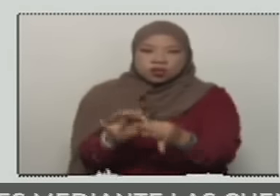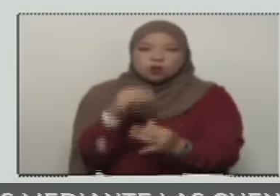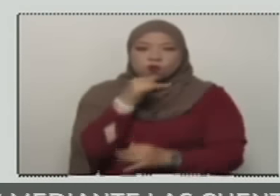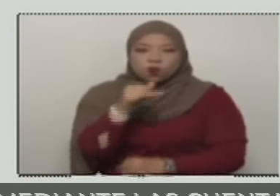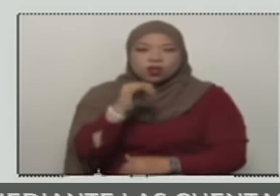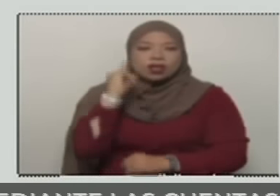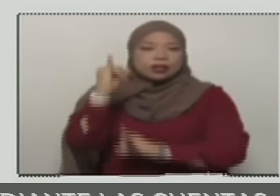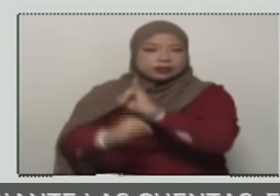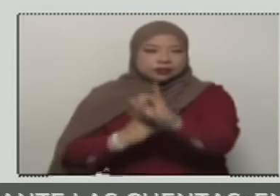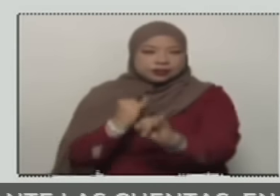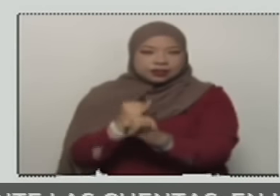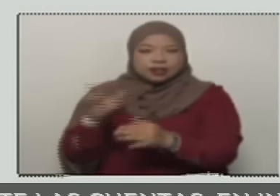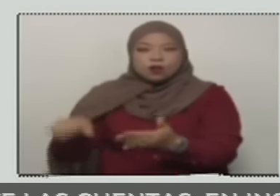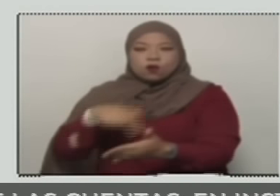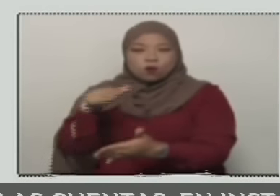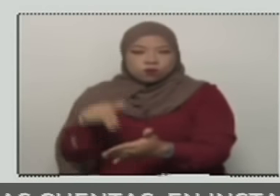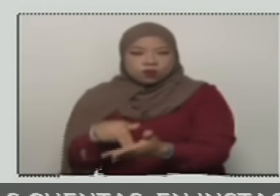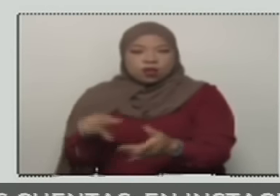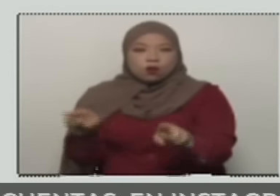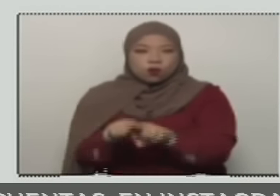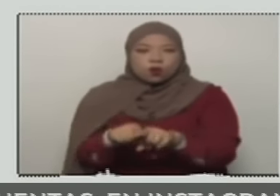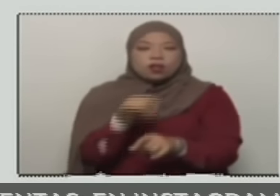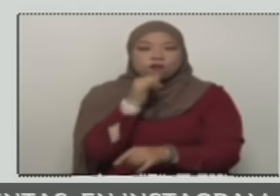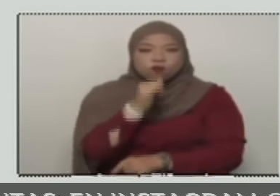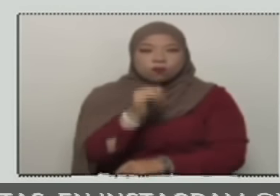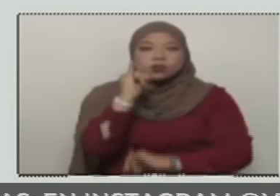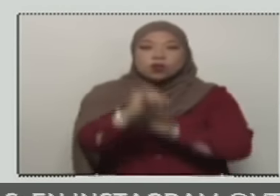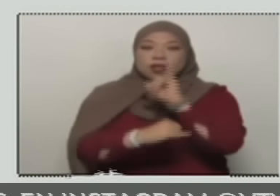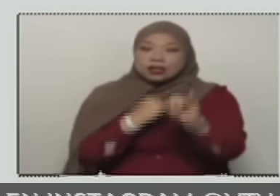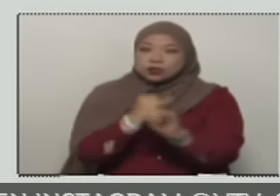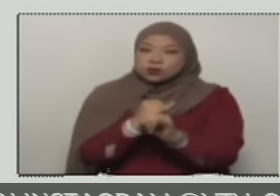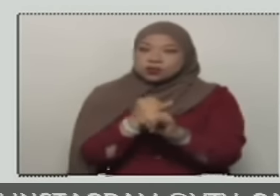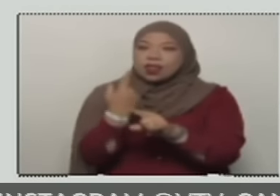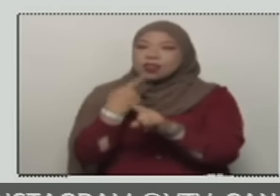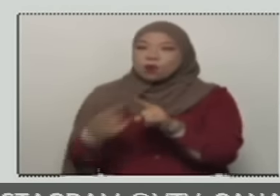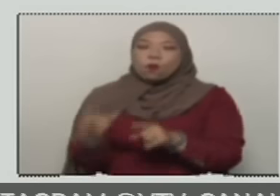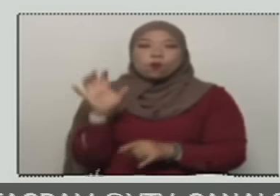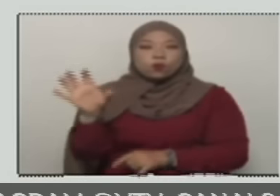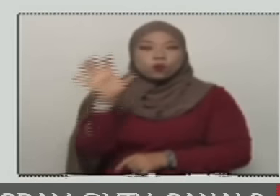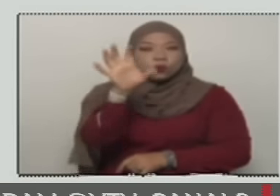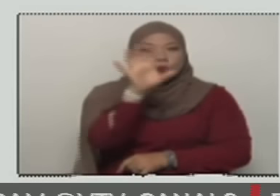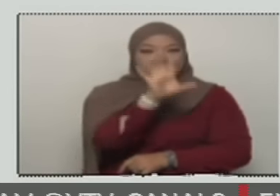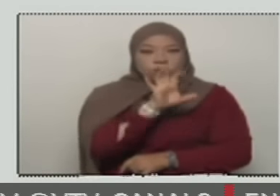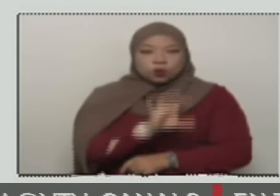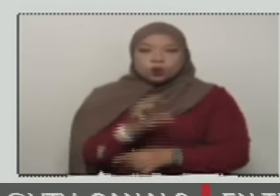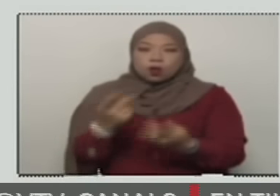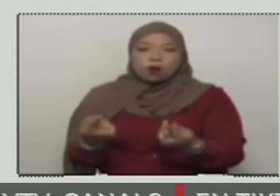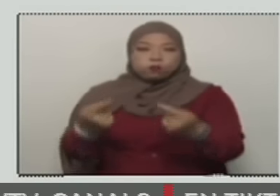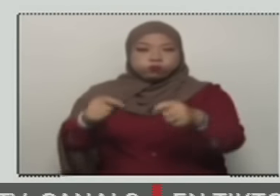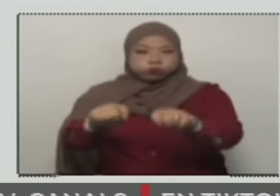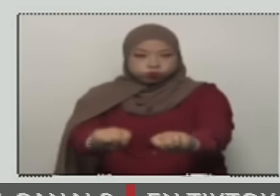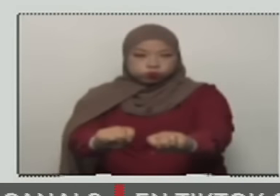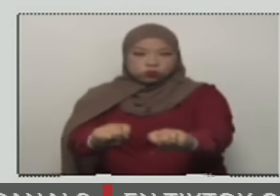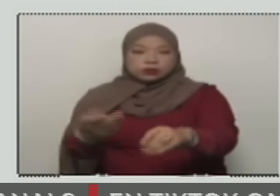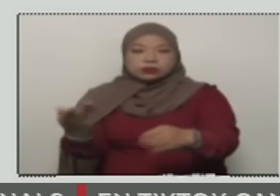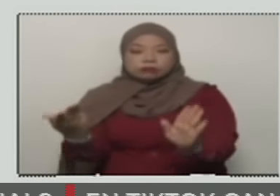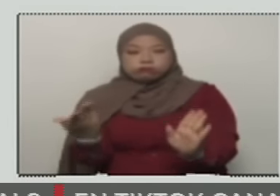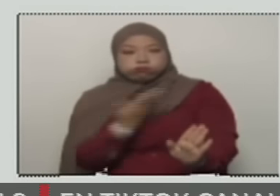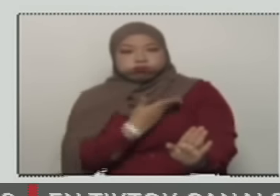una internacional, porque parece un común denominador que aquellos países que han sido bloqueados, que han sido